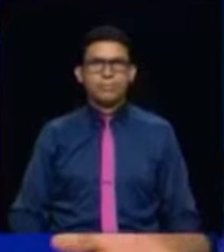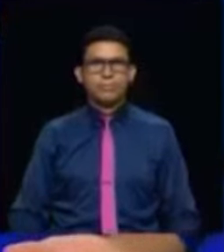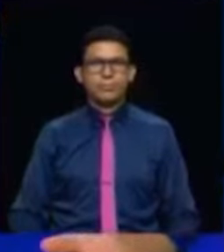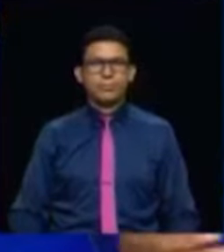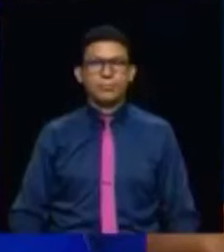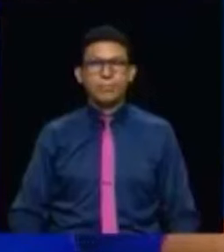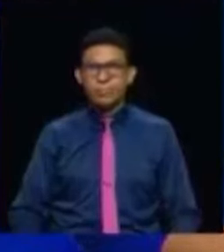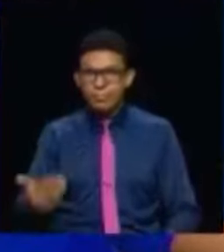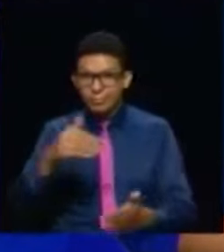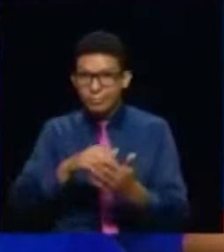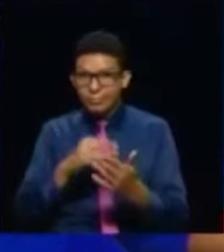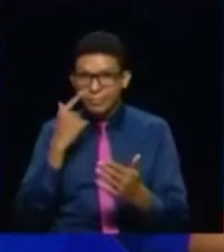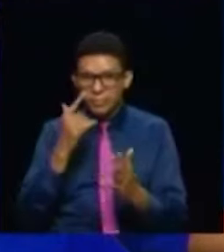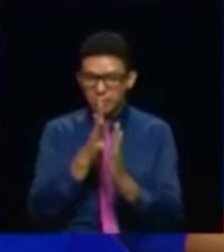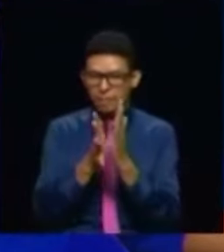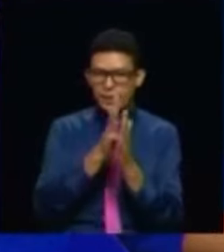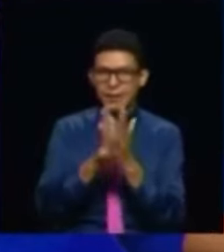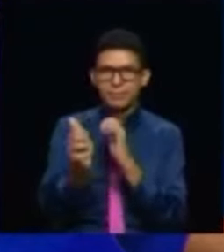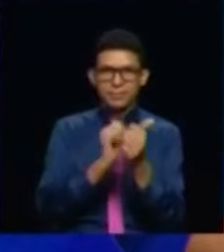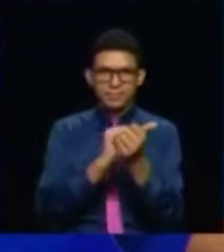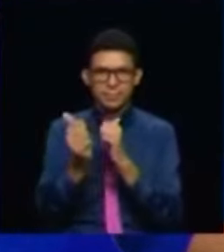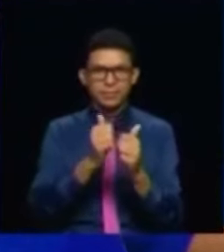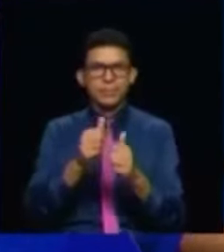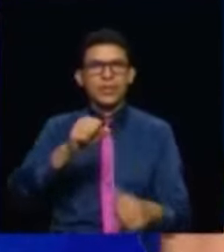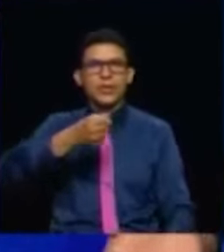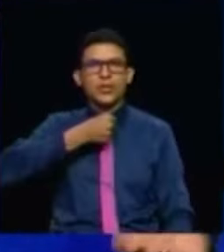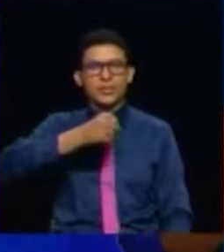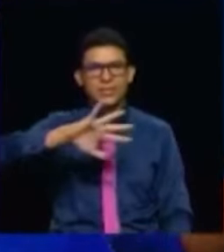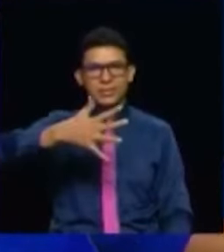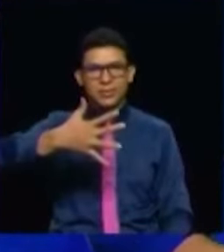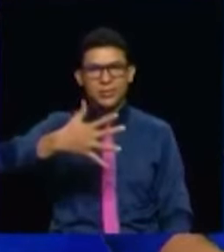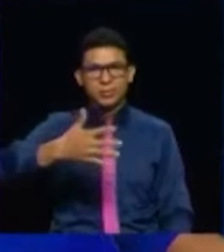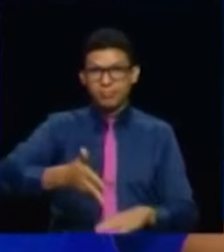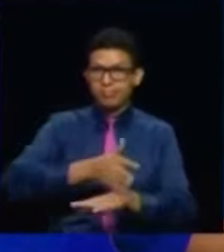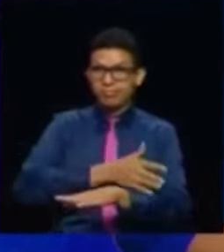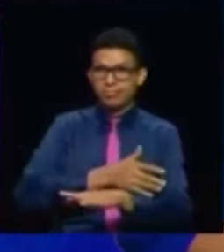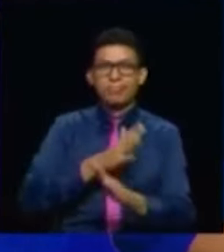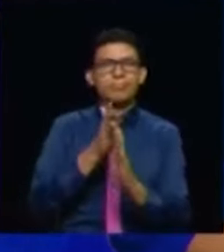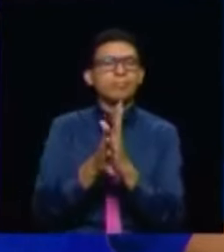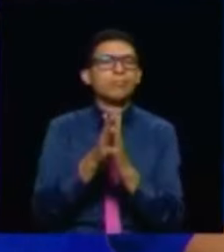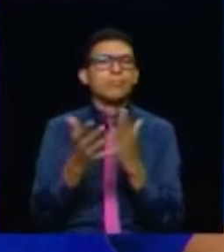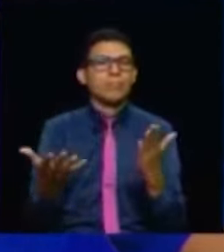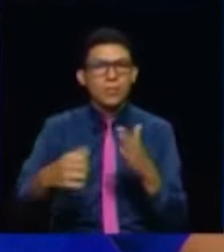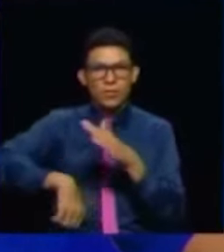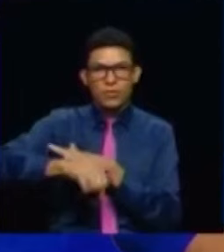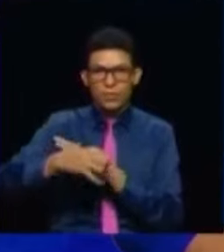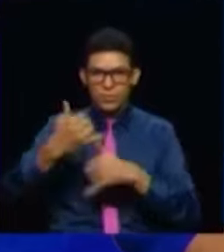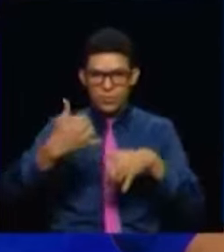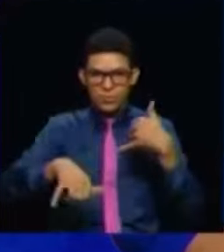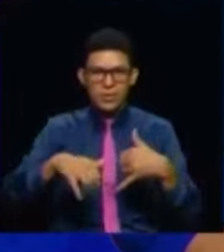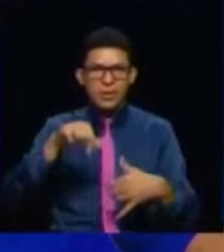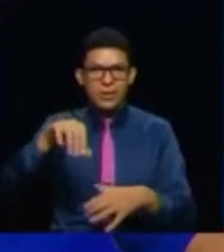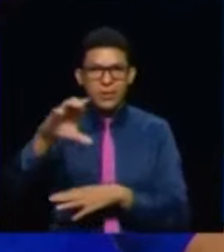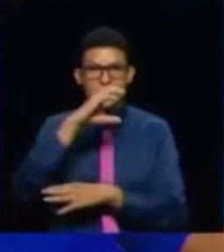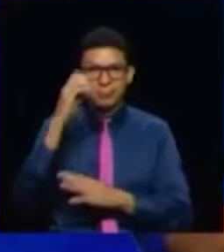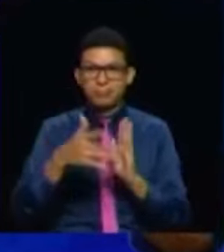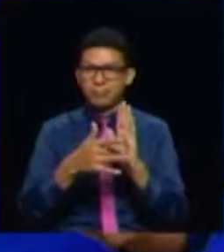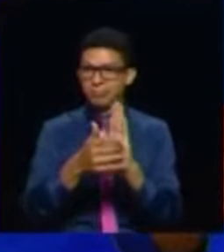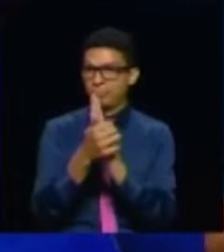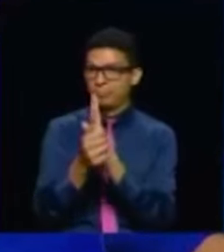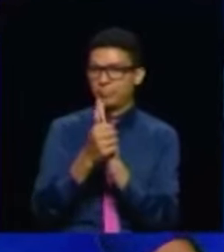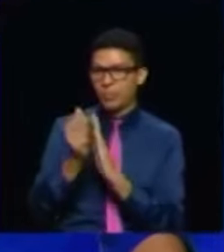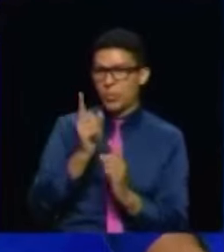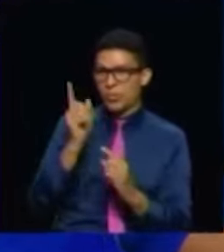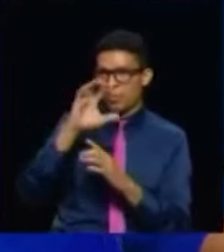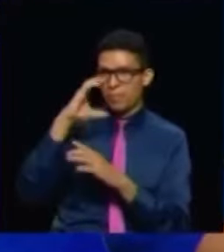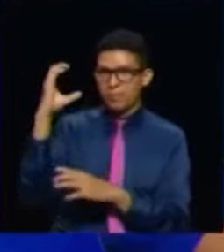Al regresar, espere la información deportiva en Noticinco, pero antes otra de las jugadoras de fútbol del país que ahora busca mostrar su talento en el